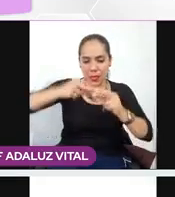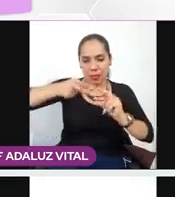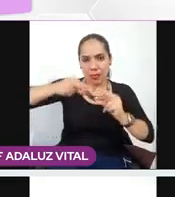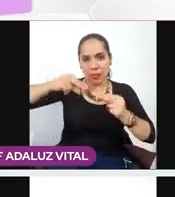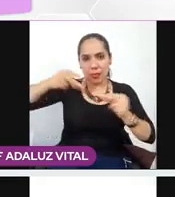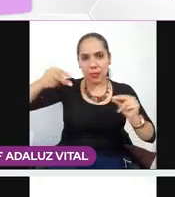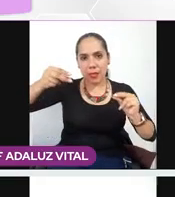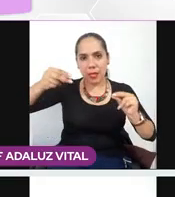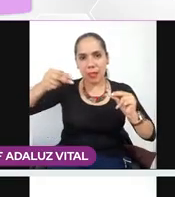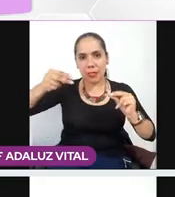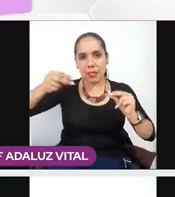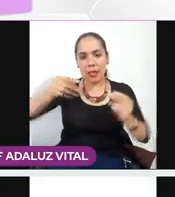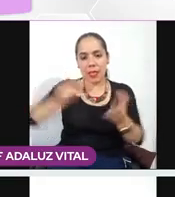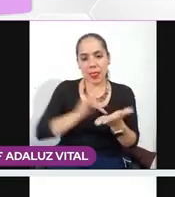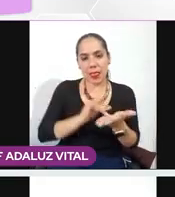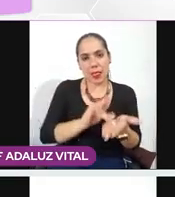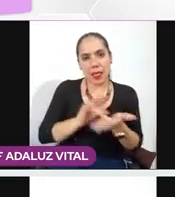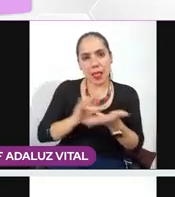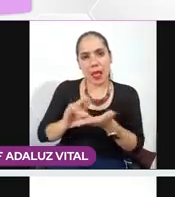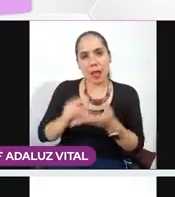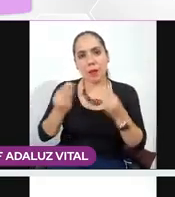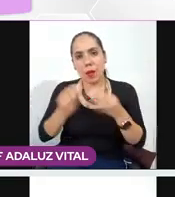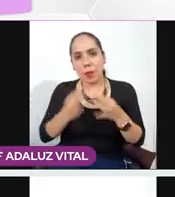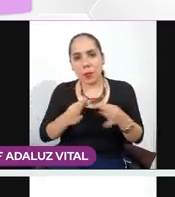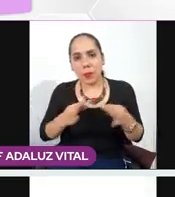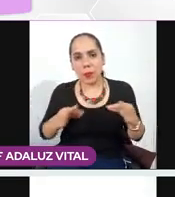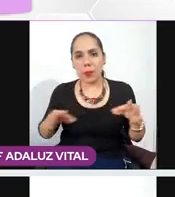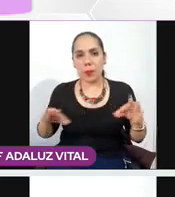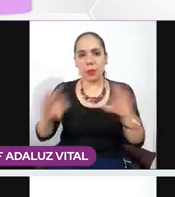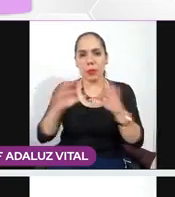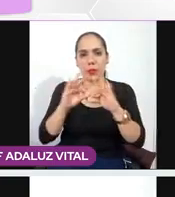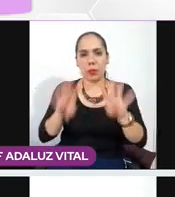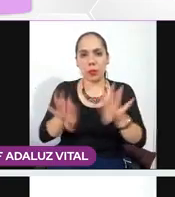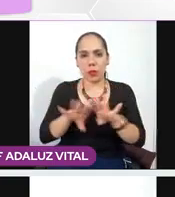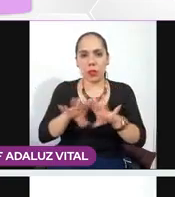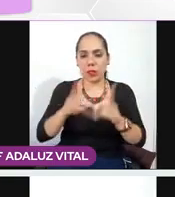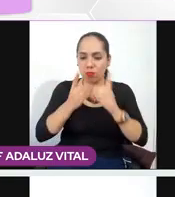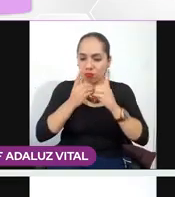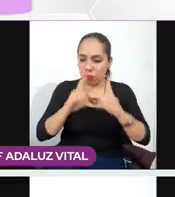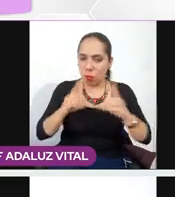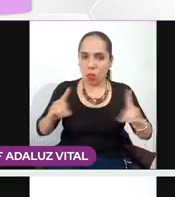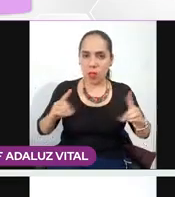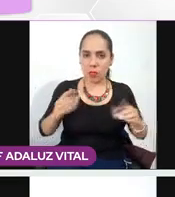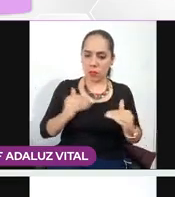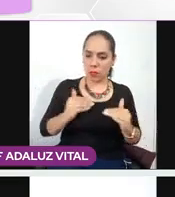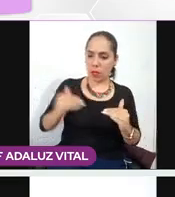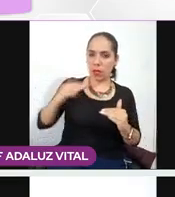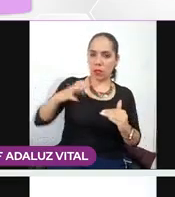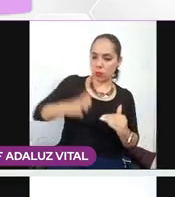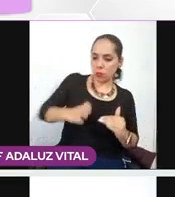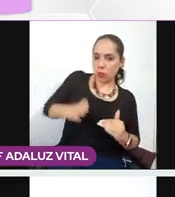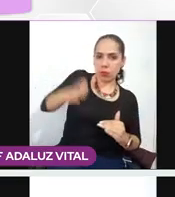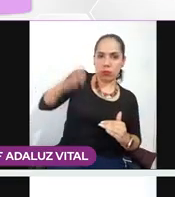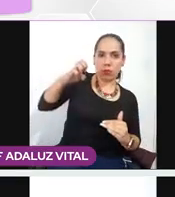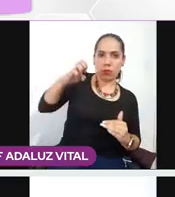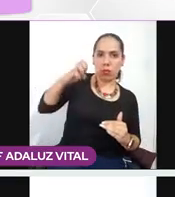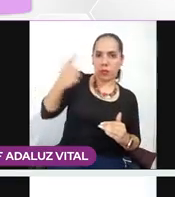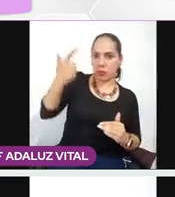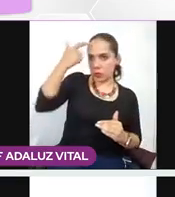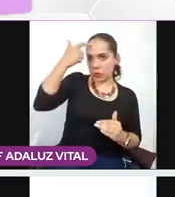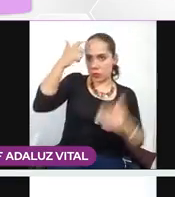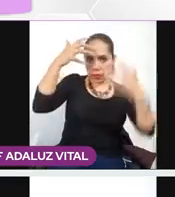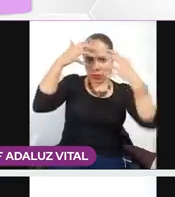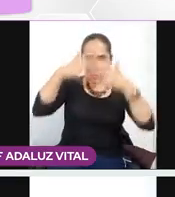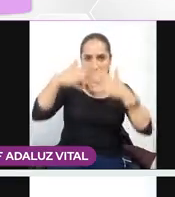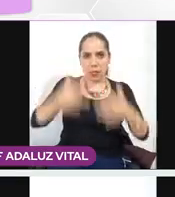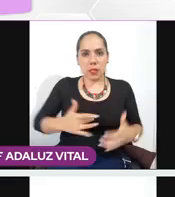la personalidad. Entonces, trabajar en todo momento en que ellos vayan generando su propia red de apoyo, donde se sientan a gusto, donde si hay